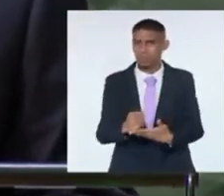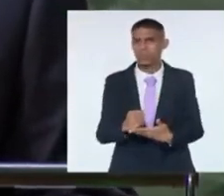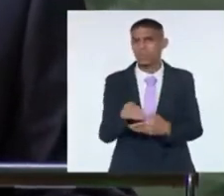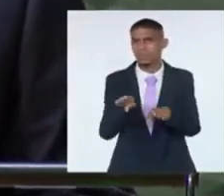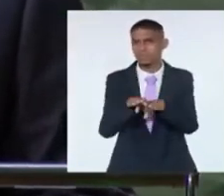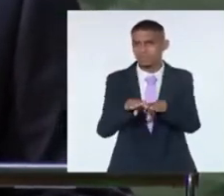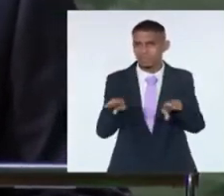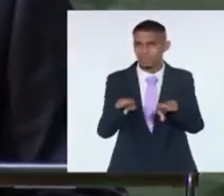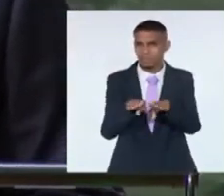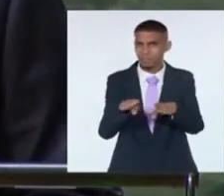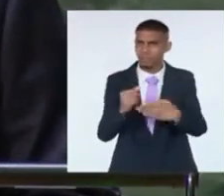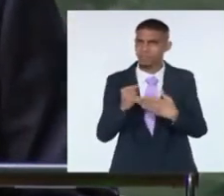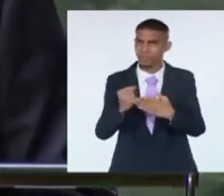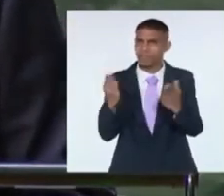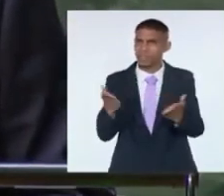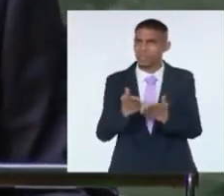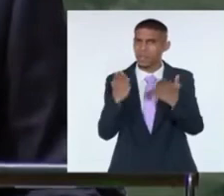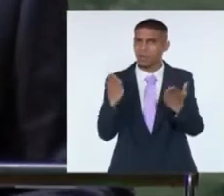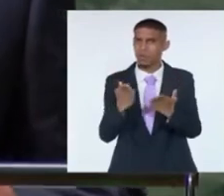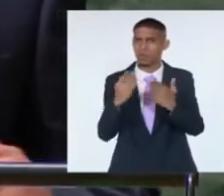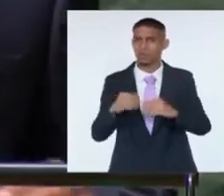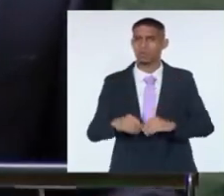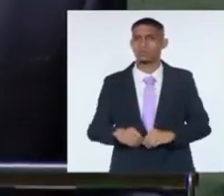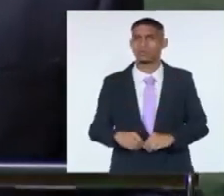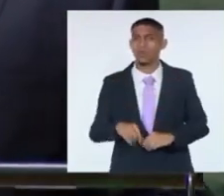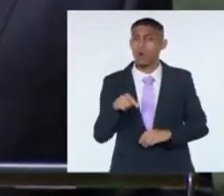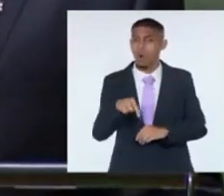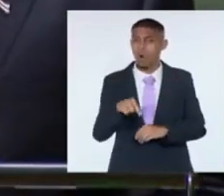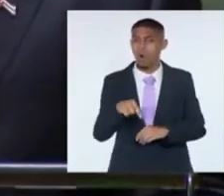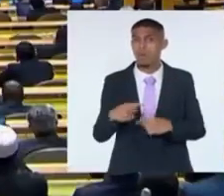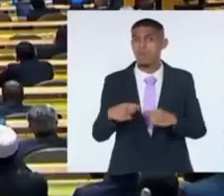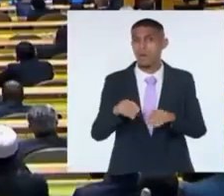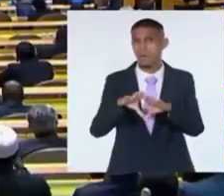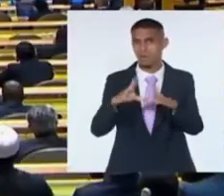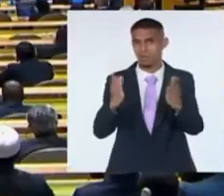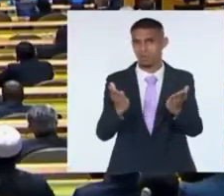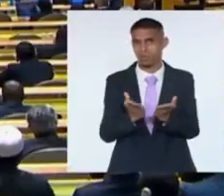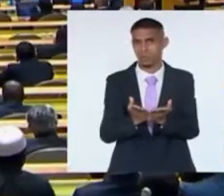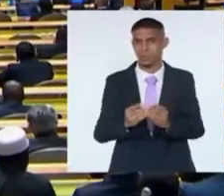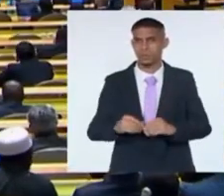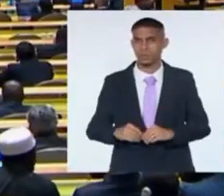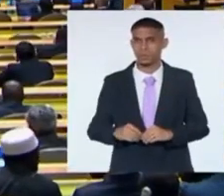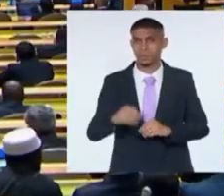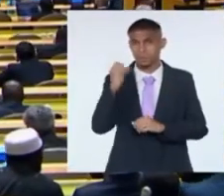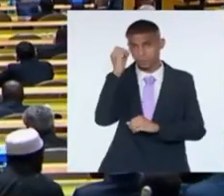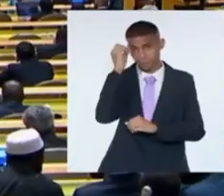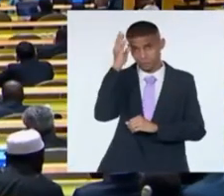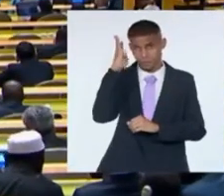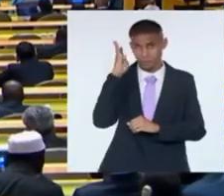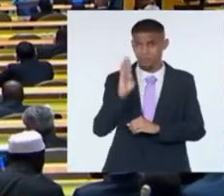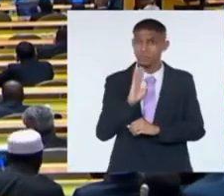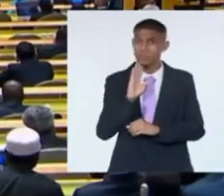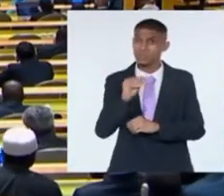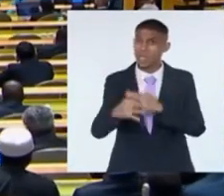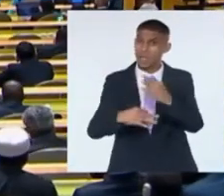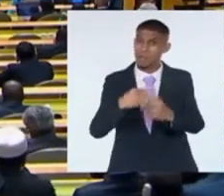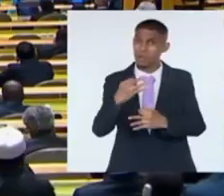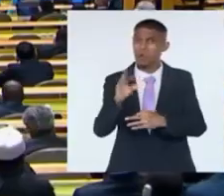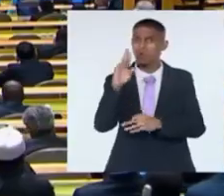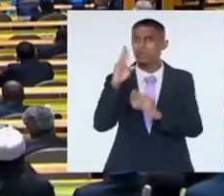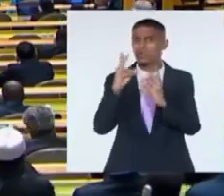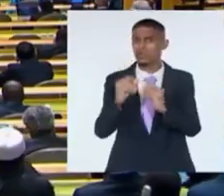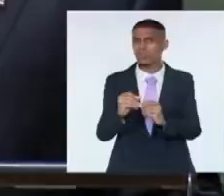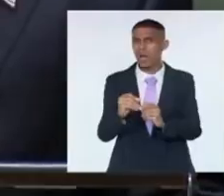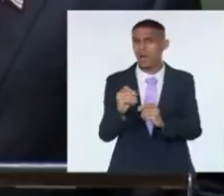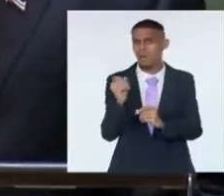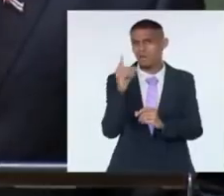la justicia y racionalidad que hoy requiere el mundo Díaz canel expuso también los resultados a la reciente